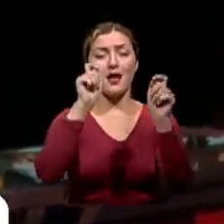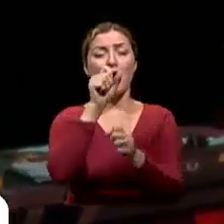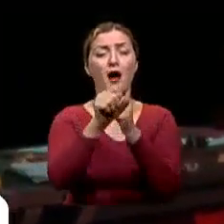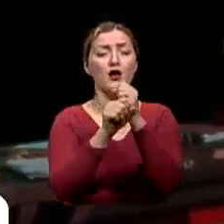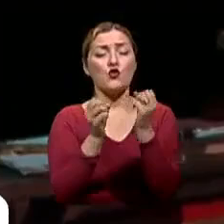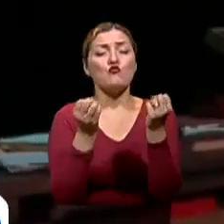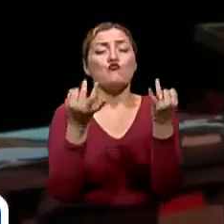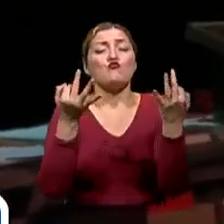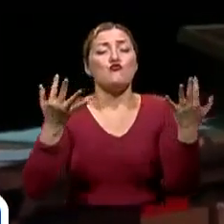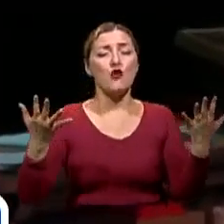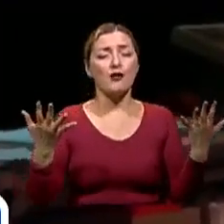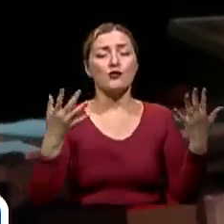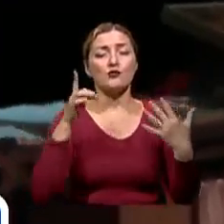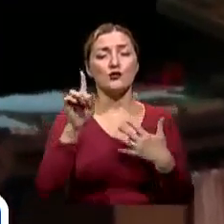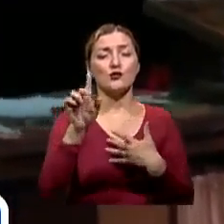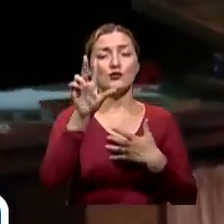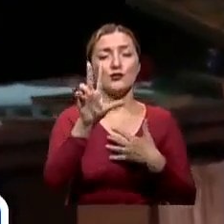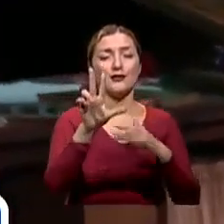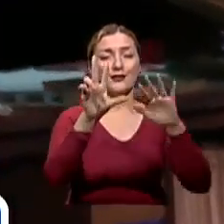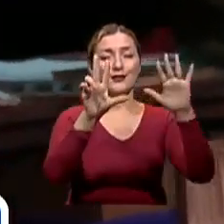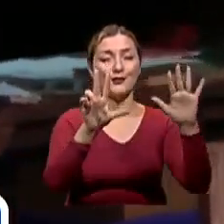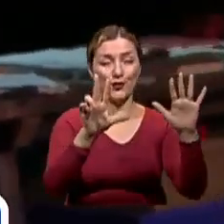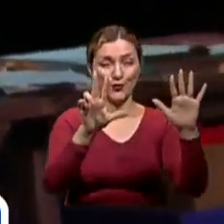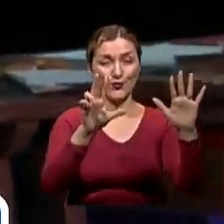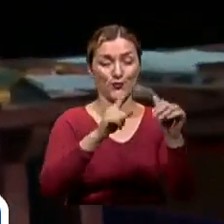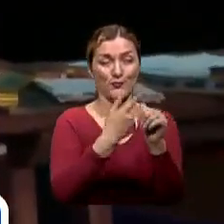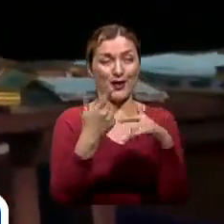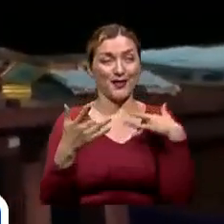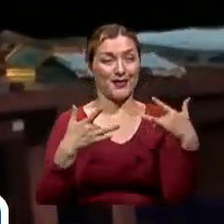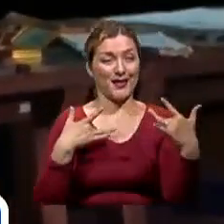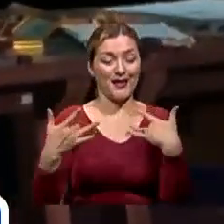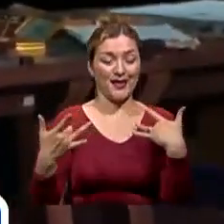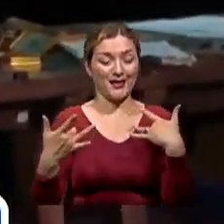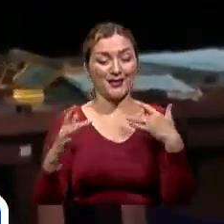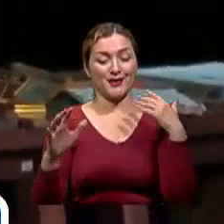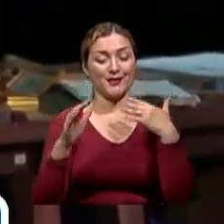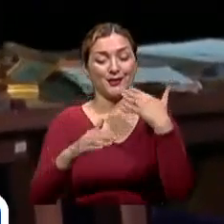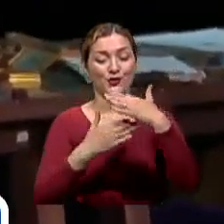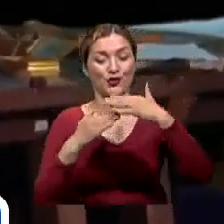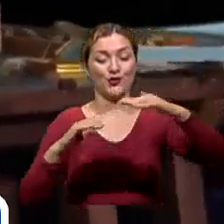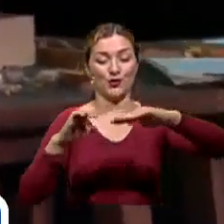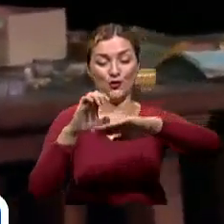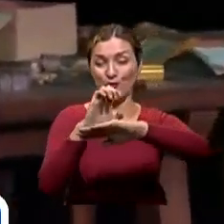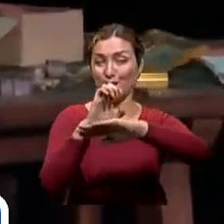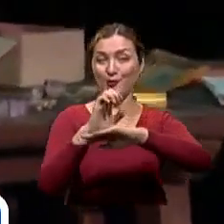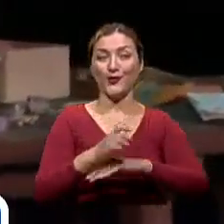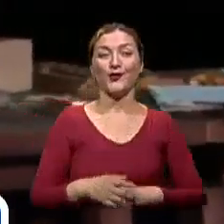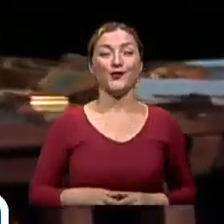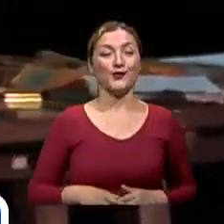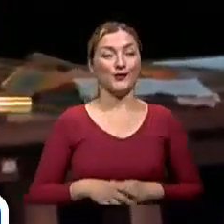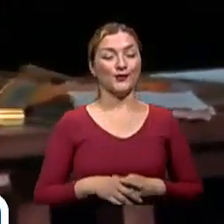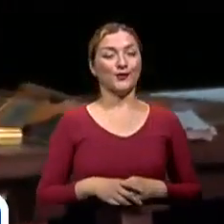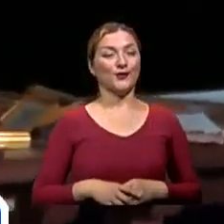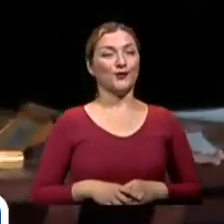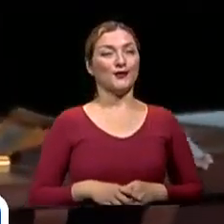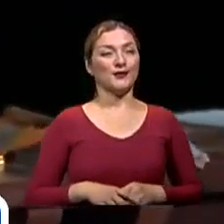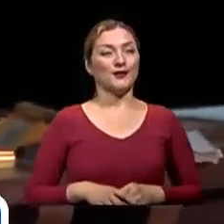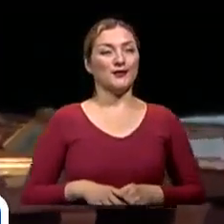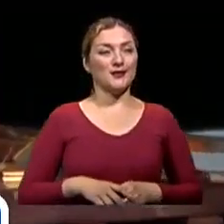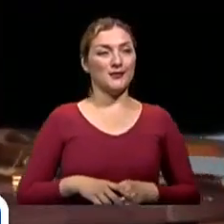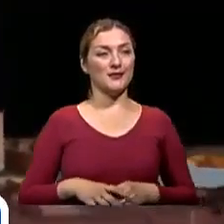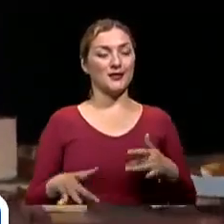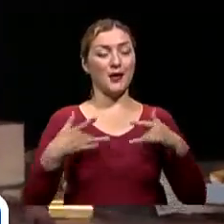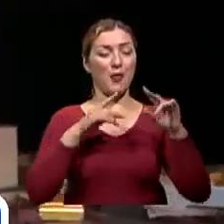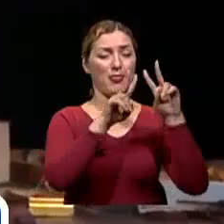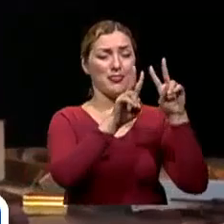cumpliendo 138 años del primer teatro del país. Y bueno, justamente este teatro, Las Tablas, han